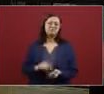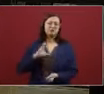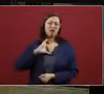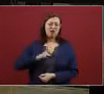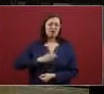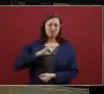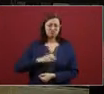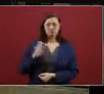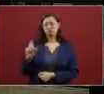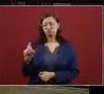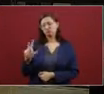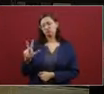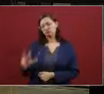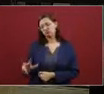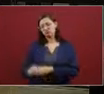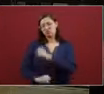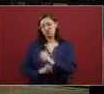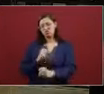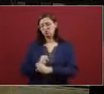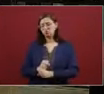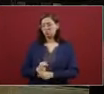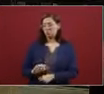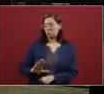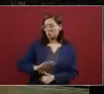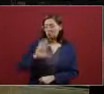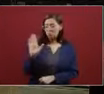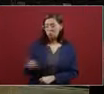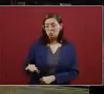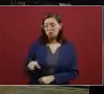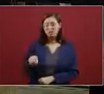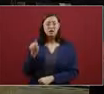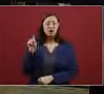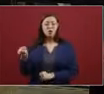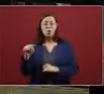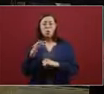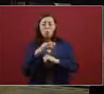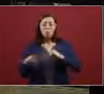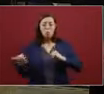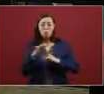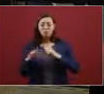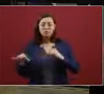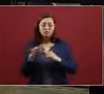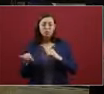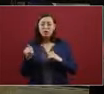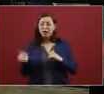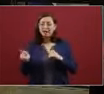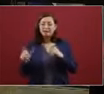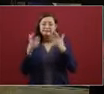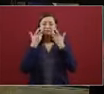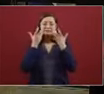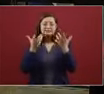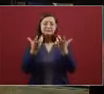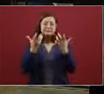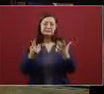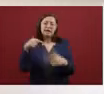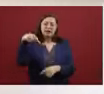años. Su última voluntad era venir aquí a la conferencia de usted